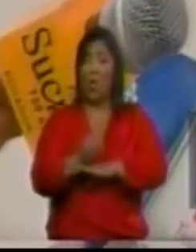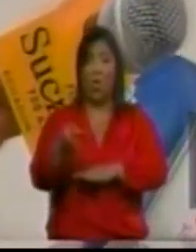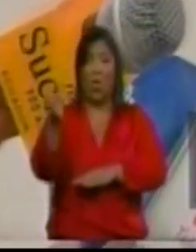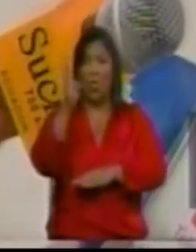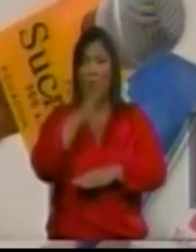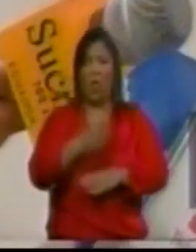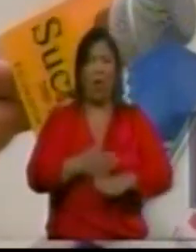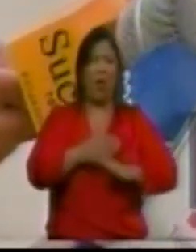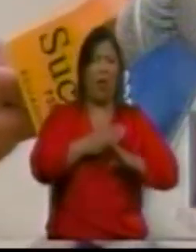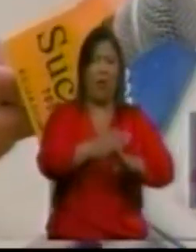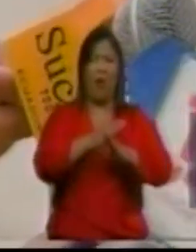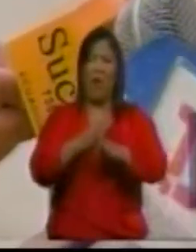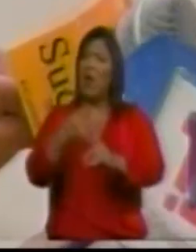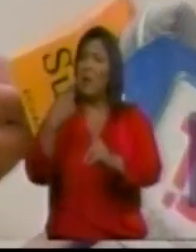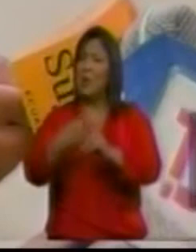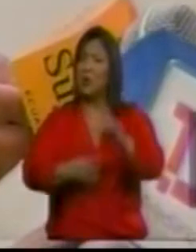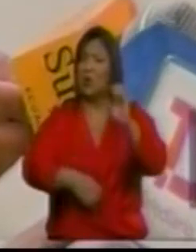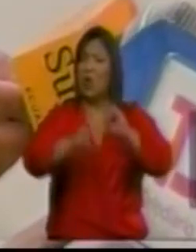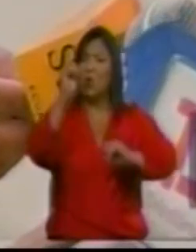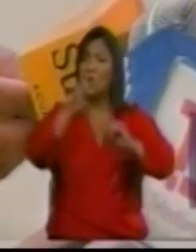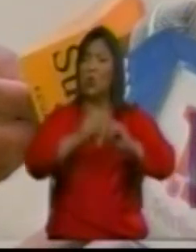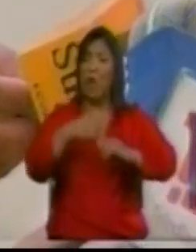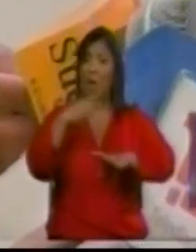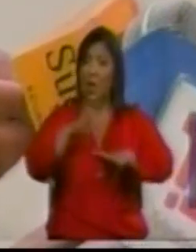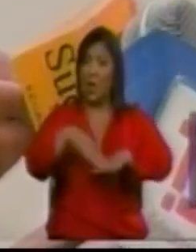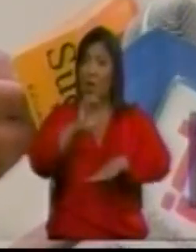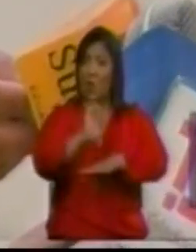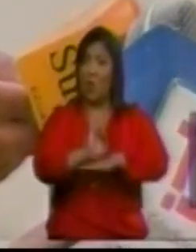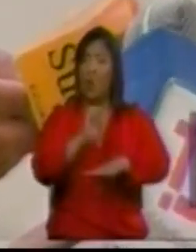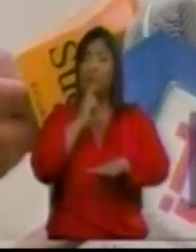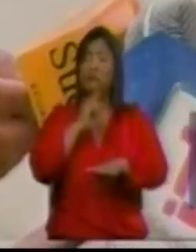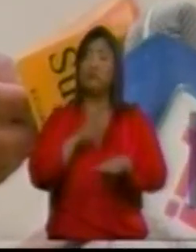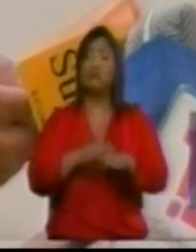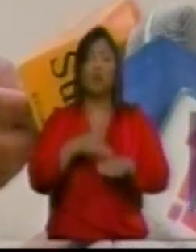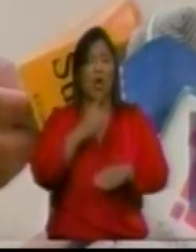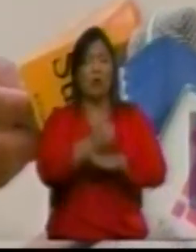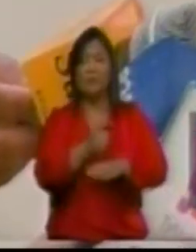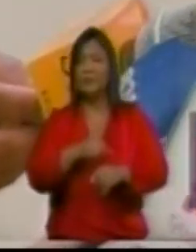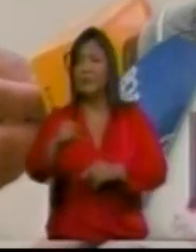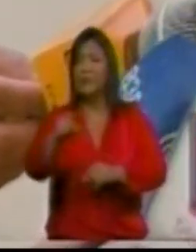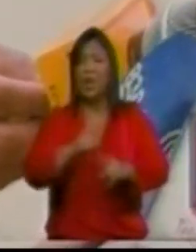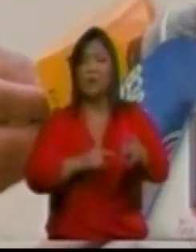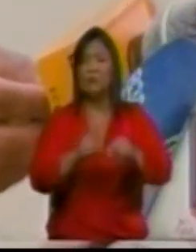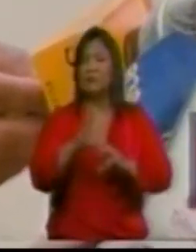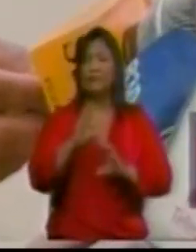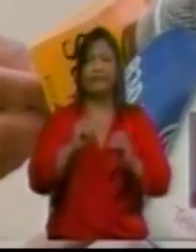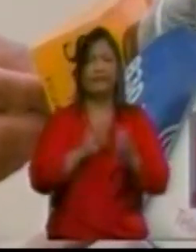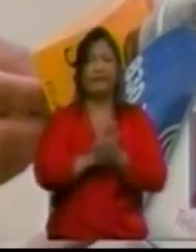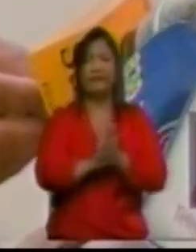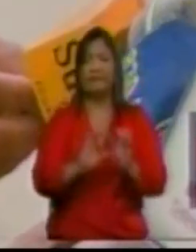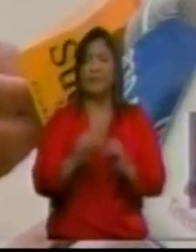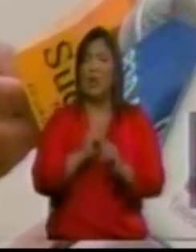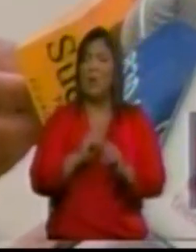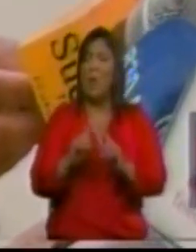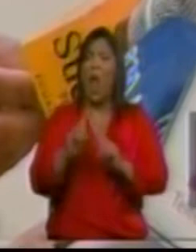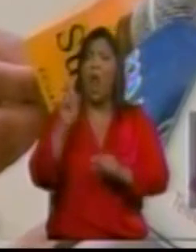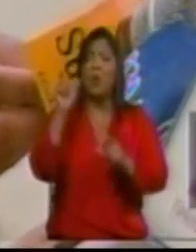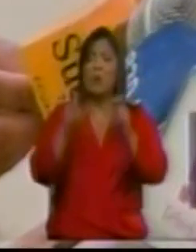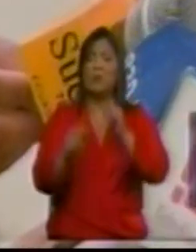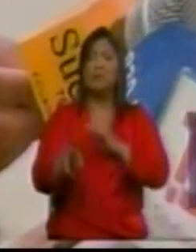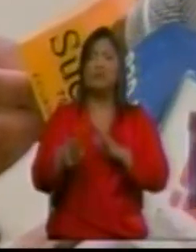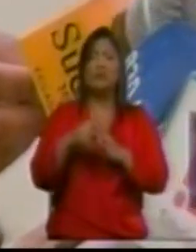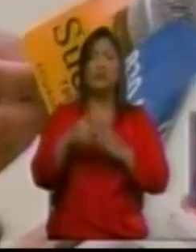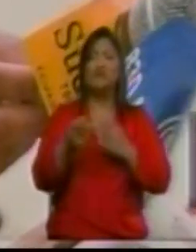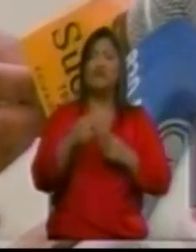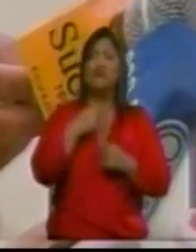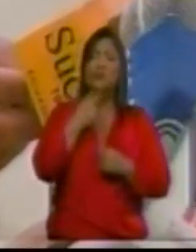letal durante el mes de octubre, en este país nunca se dio instrucciones de abuso, más bien tuvimos reclamos de la ciudadanía que